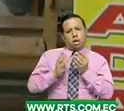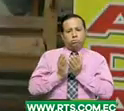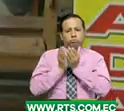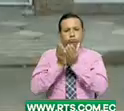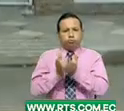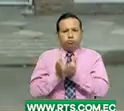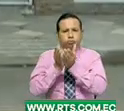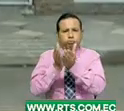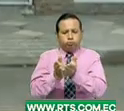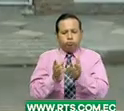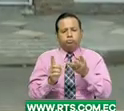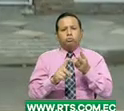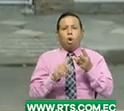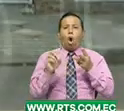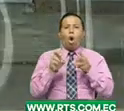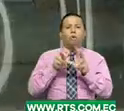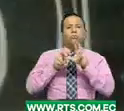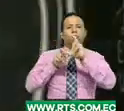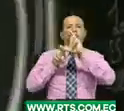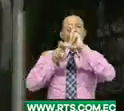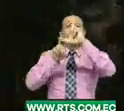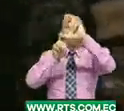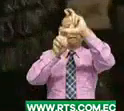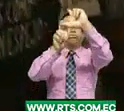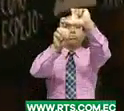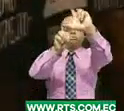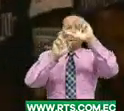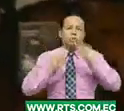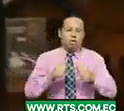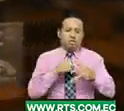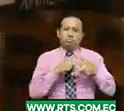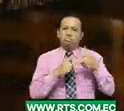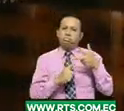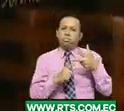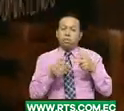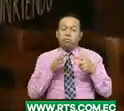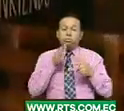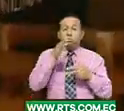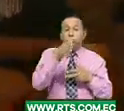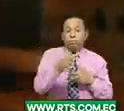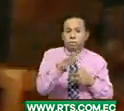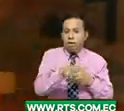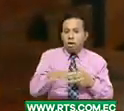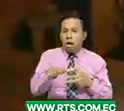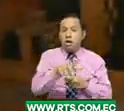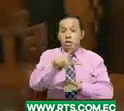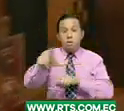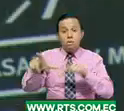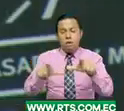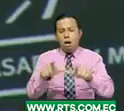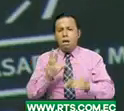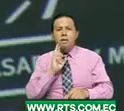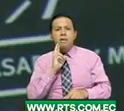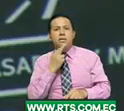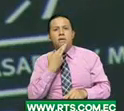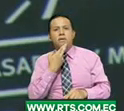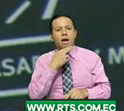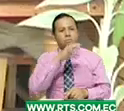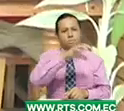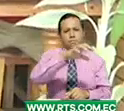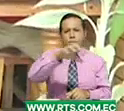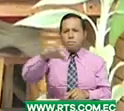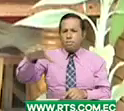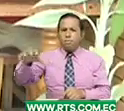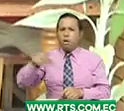te encuentras con un sitio donde sus propietarios lo han adecuado al estilo rústico. En Parrilla del Río ofrecen unos